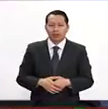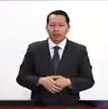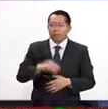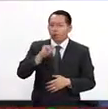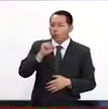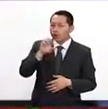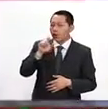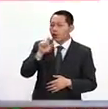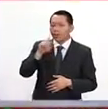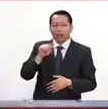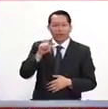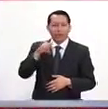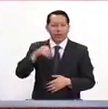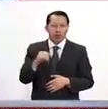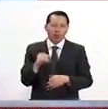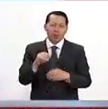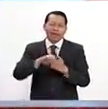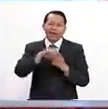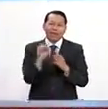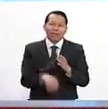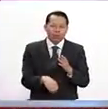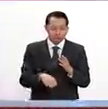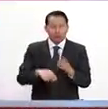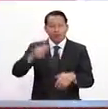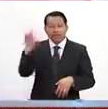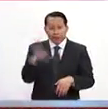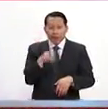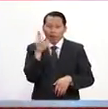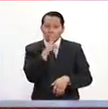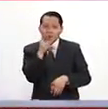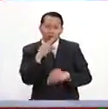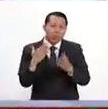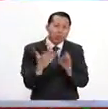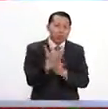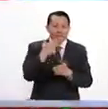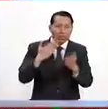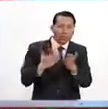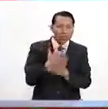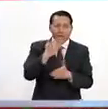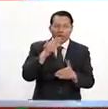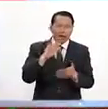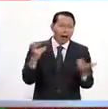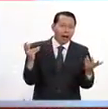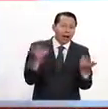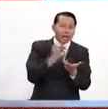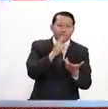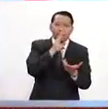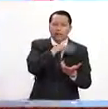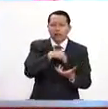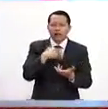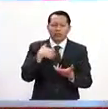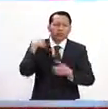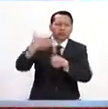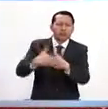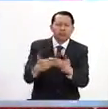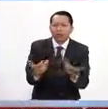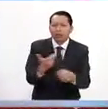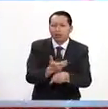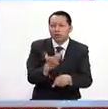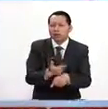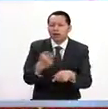José López Zamorano, ¿cuáles son las hipotéticas posibilidades, los escenarios que podrían suceder en los Estados Unidos, sobre